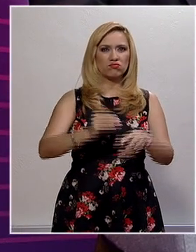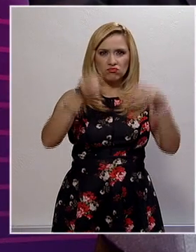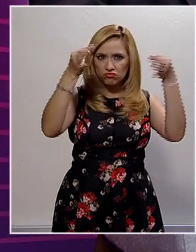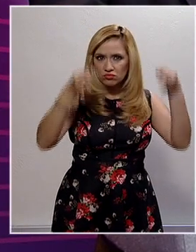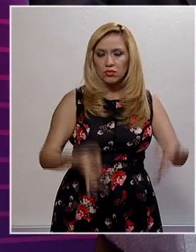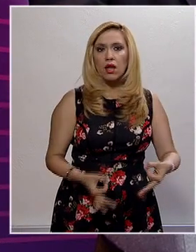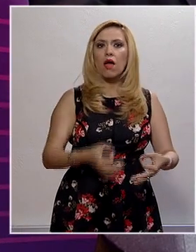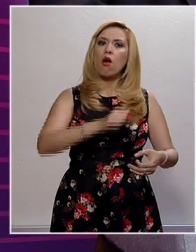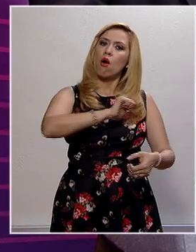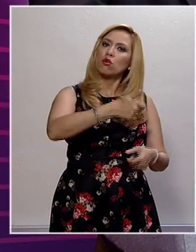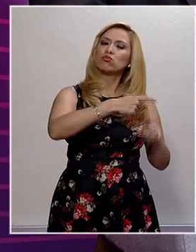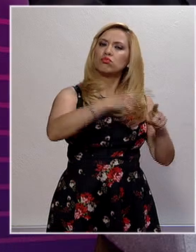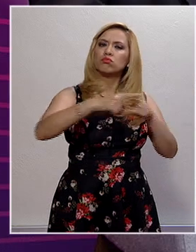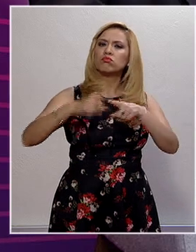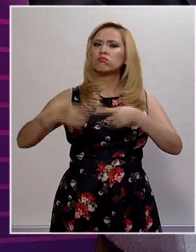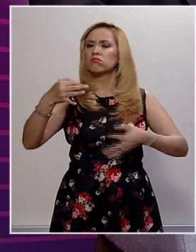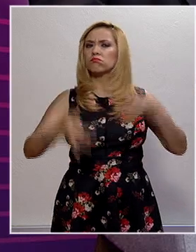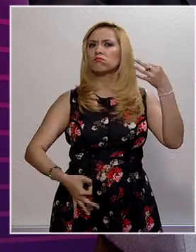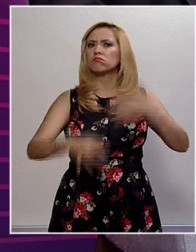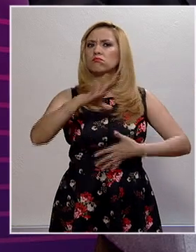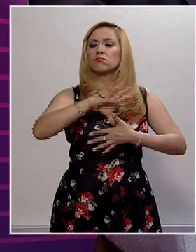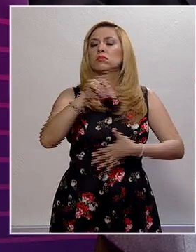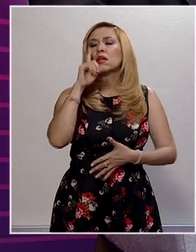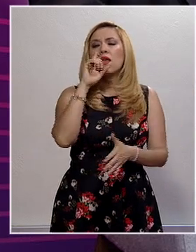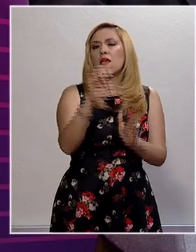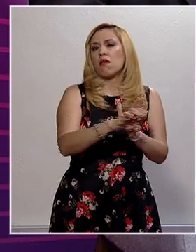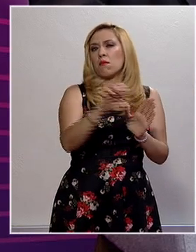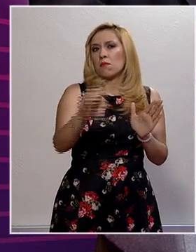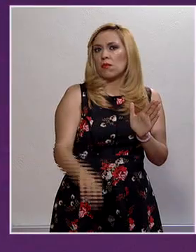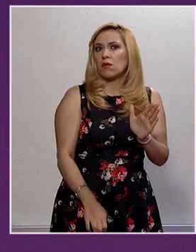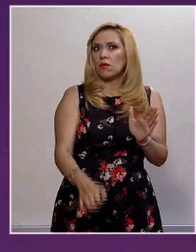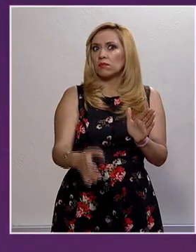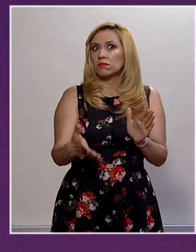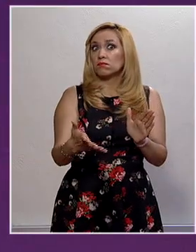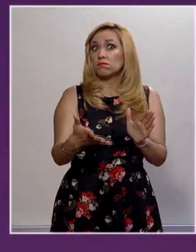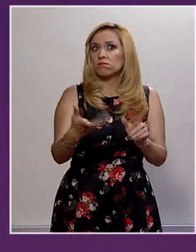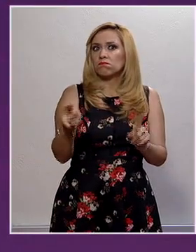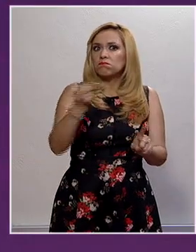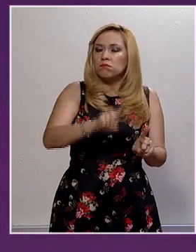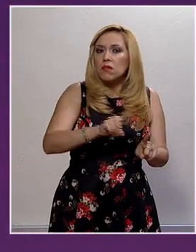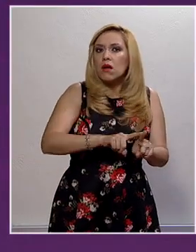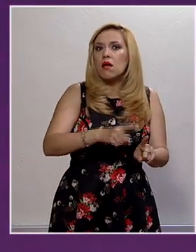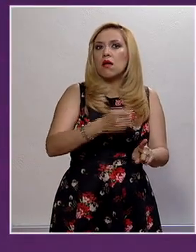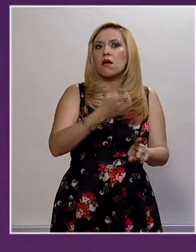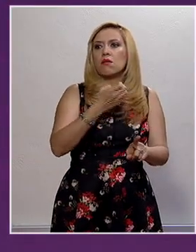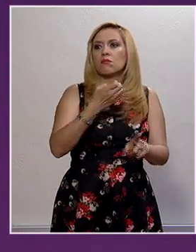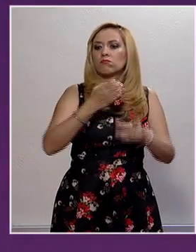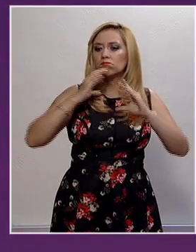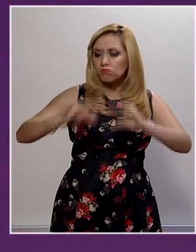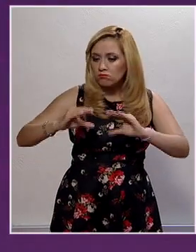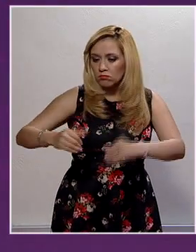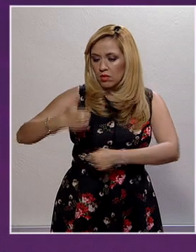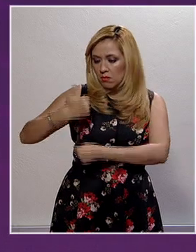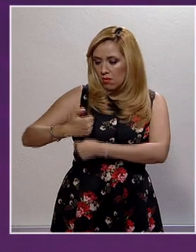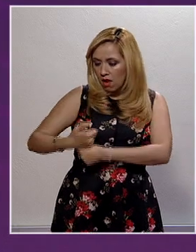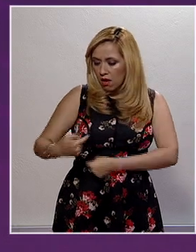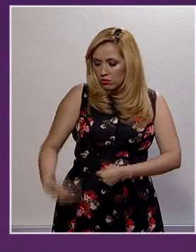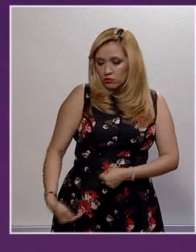a esto, en otros casos de la Corte Interamericana se ha, por ejemplo, ordenado educación desde la primaria